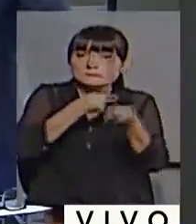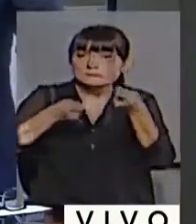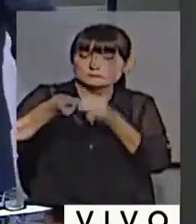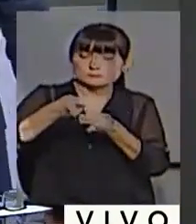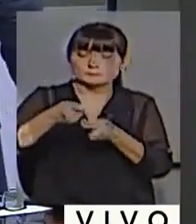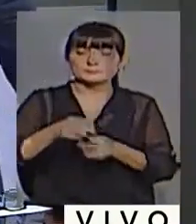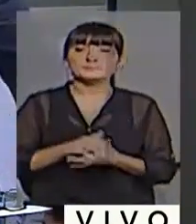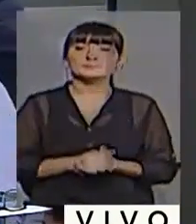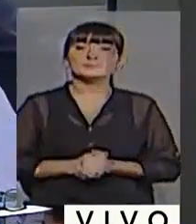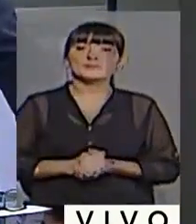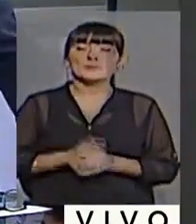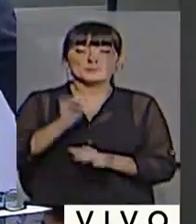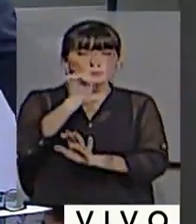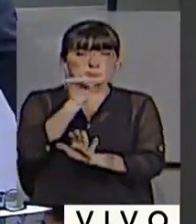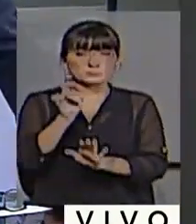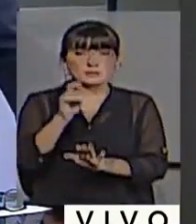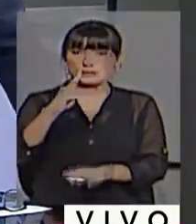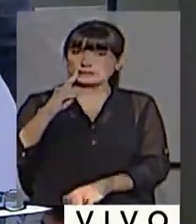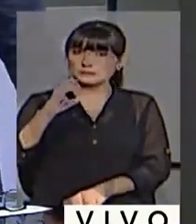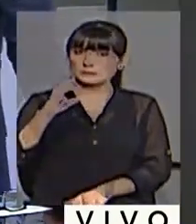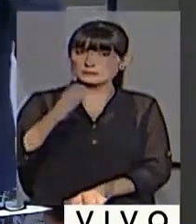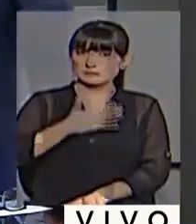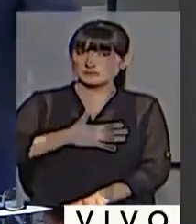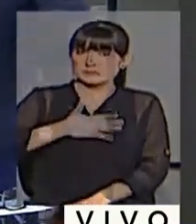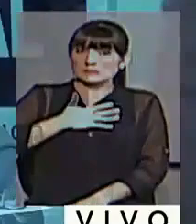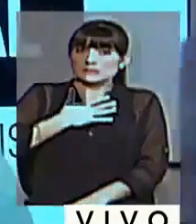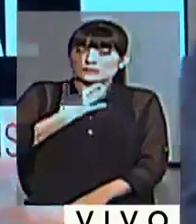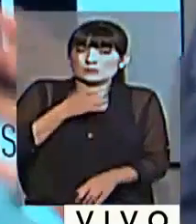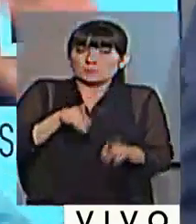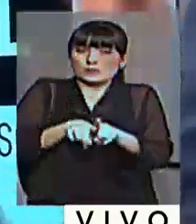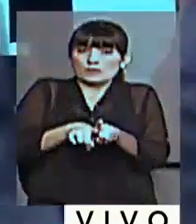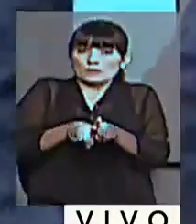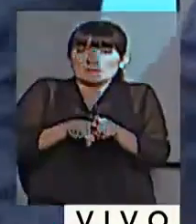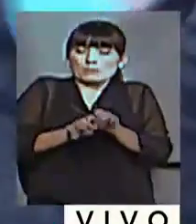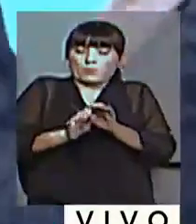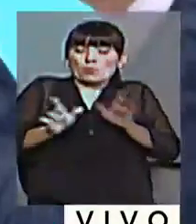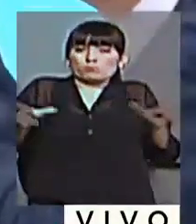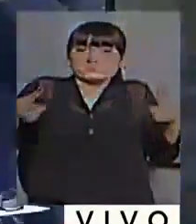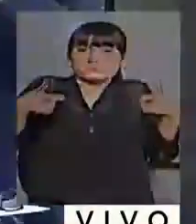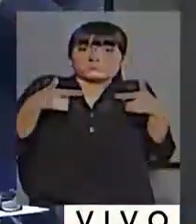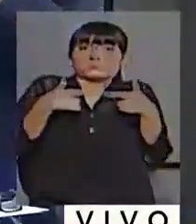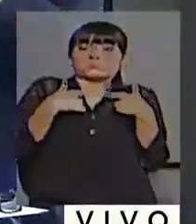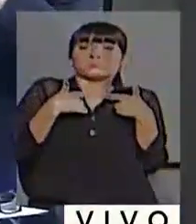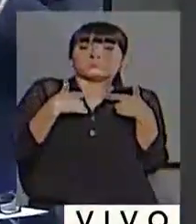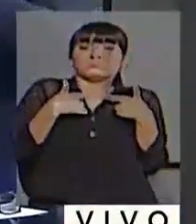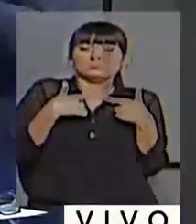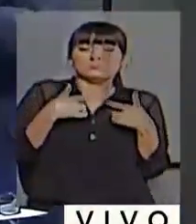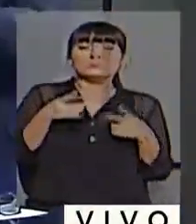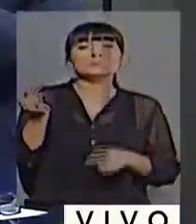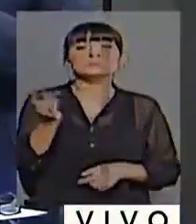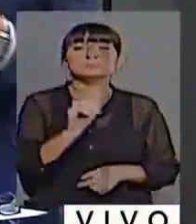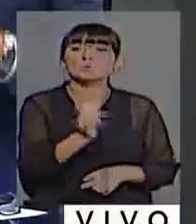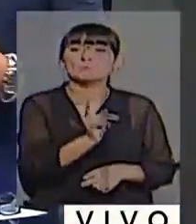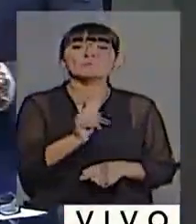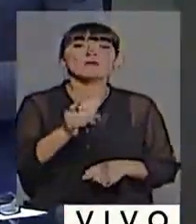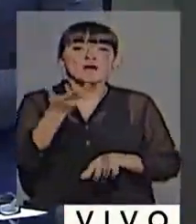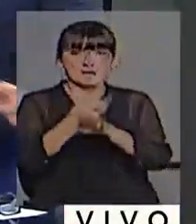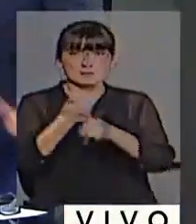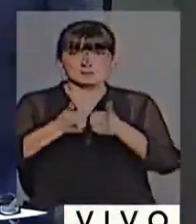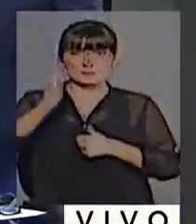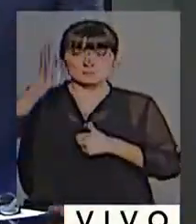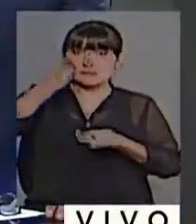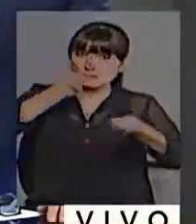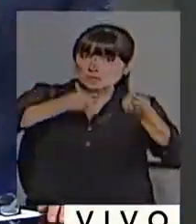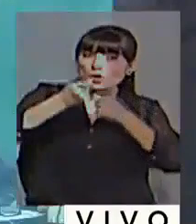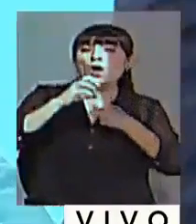Pregunta, ¿se siente acorralada la democracia cristiana, no, como algunos lo han definido, y que lanzan una candidata para negociar o simplemente no, para llevar la voz?